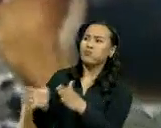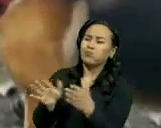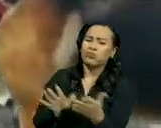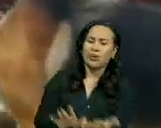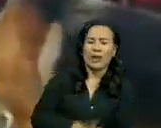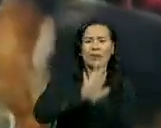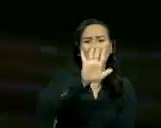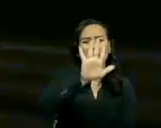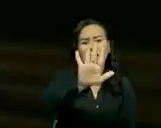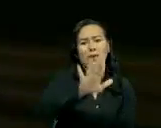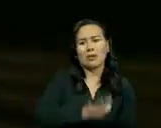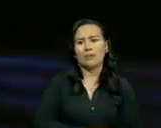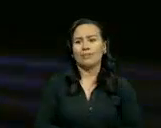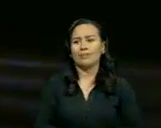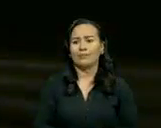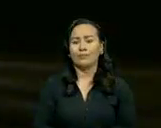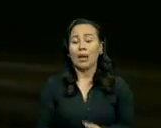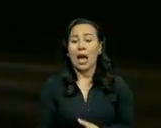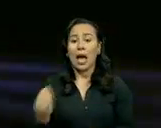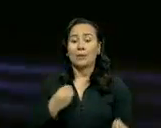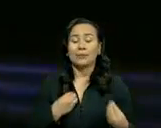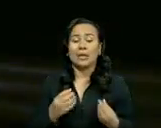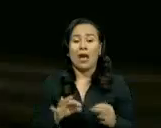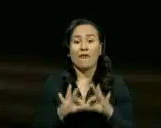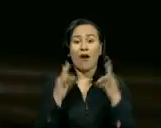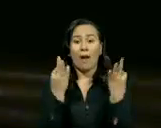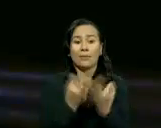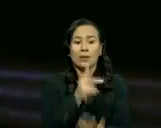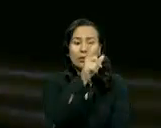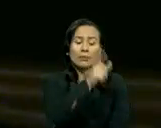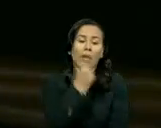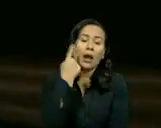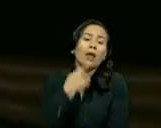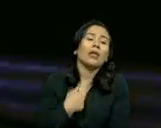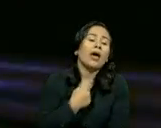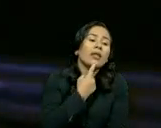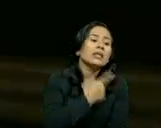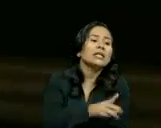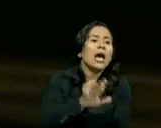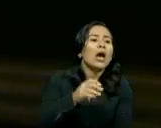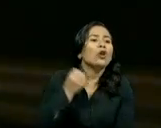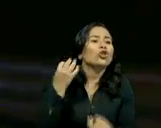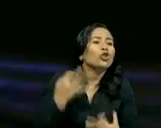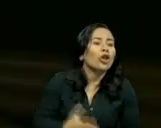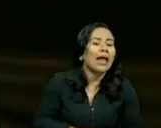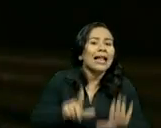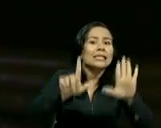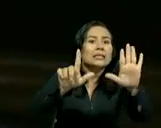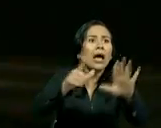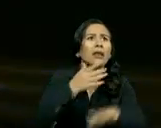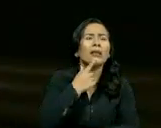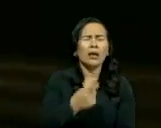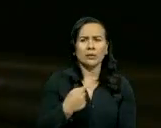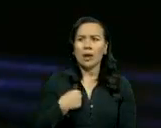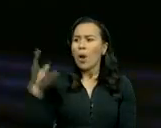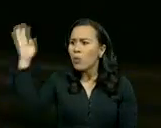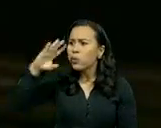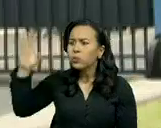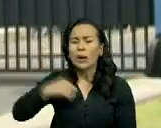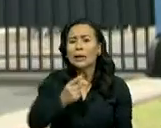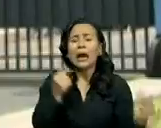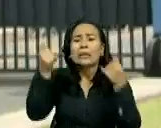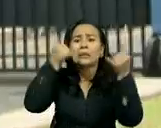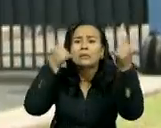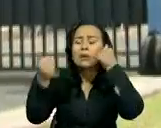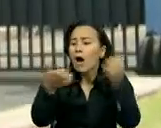subió a 5. Por datos de un familiar de una de las personas heridas, nos verifica que había una niña más en el interior del vehículo.